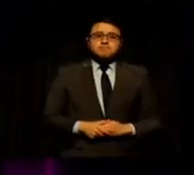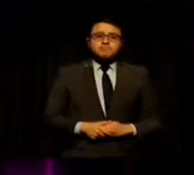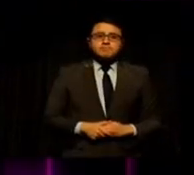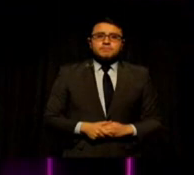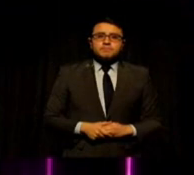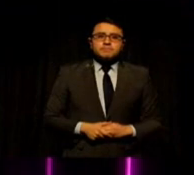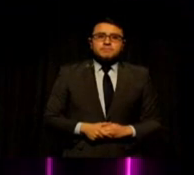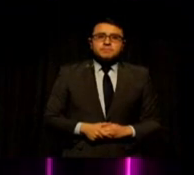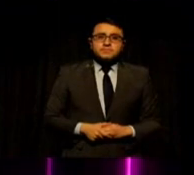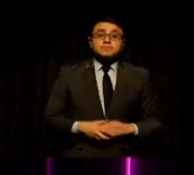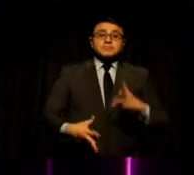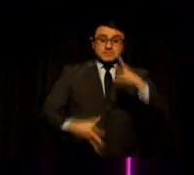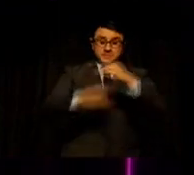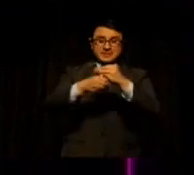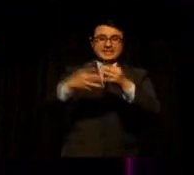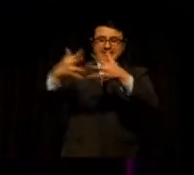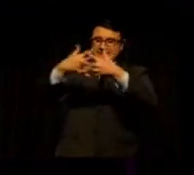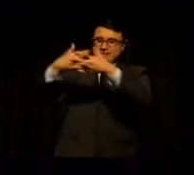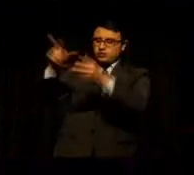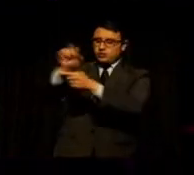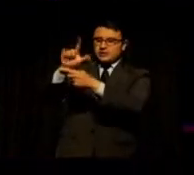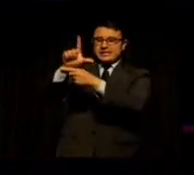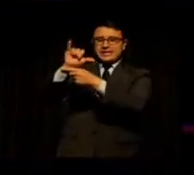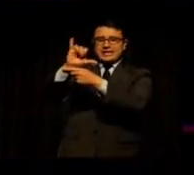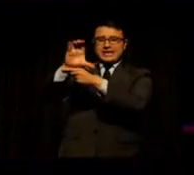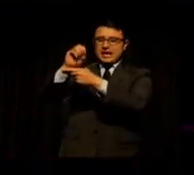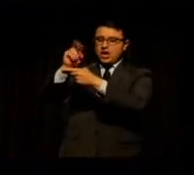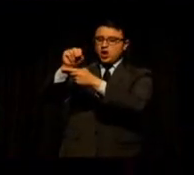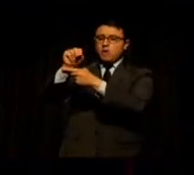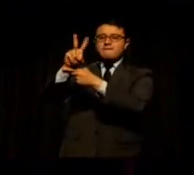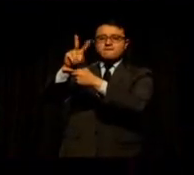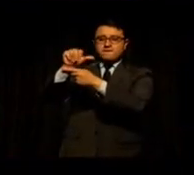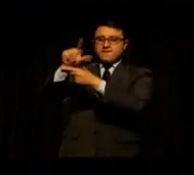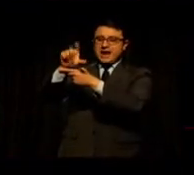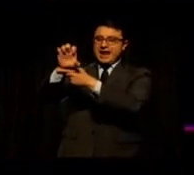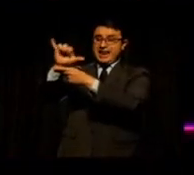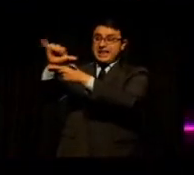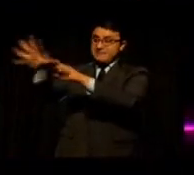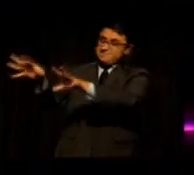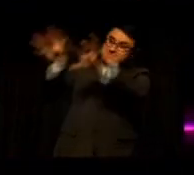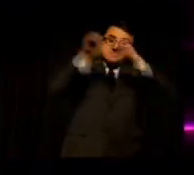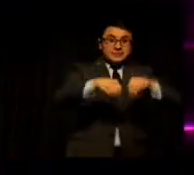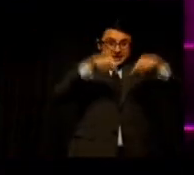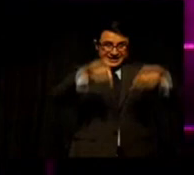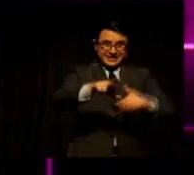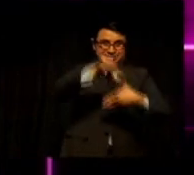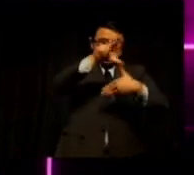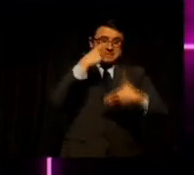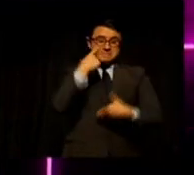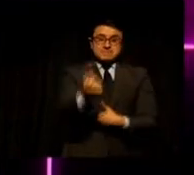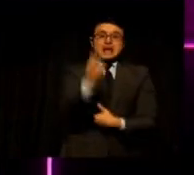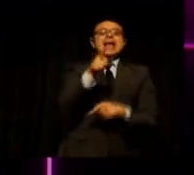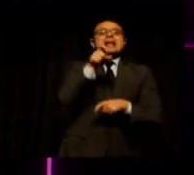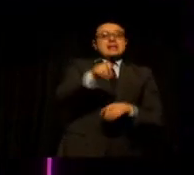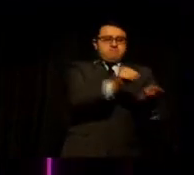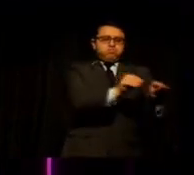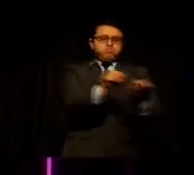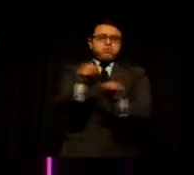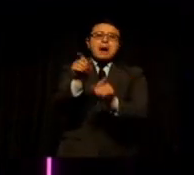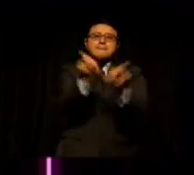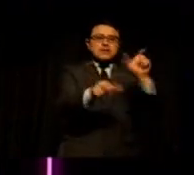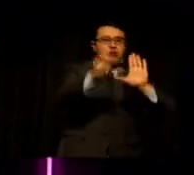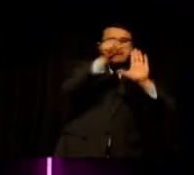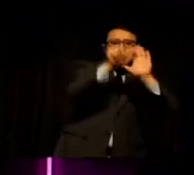nosotros el silicon valley de américa latina- necesitamos formar a los programadores y yo